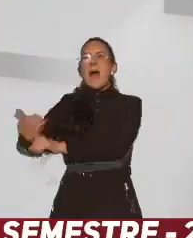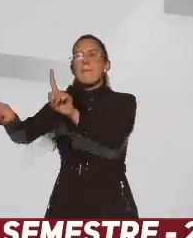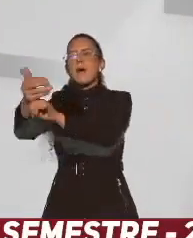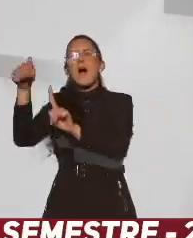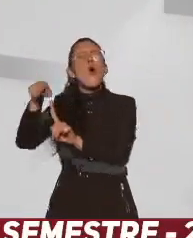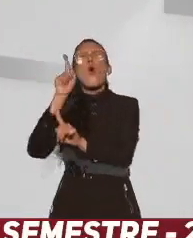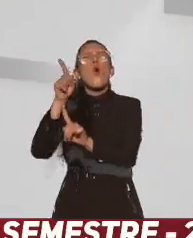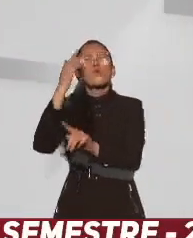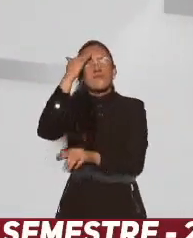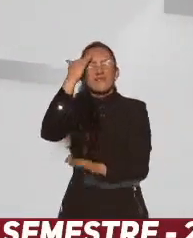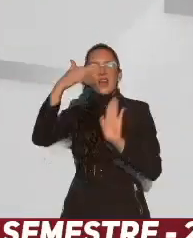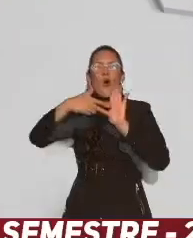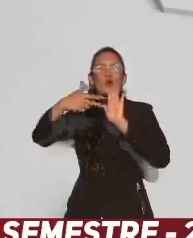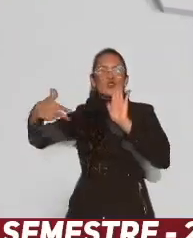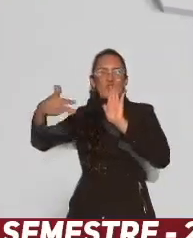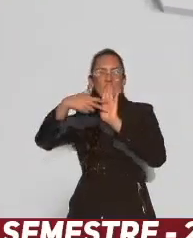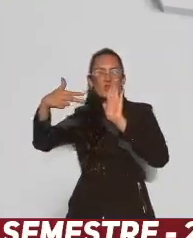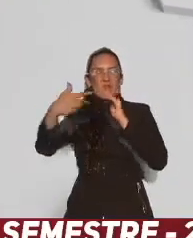la fuerza.